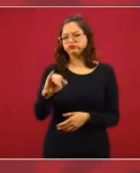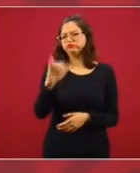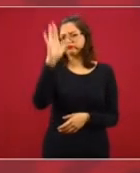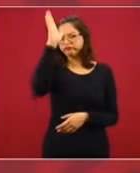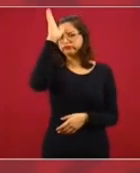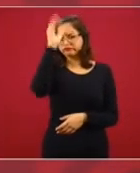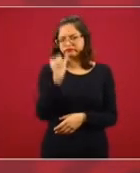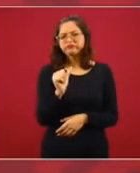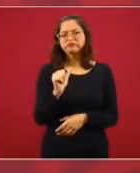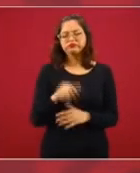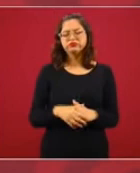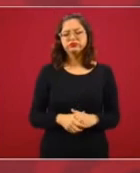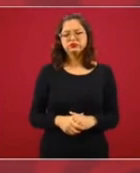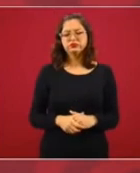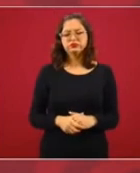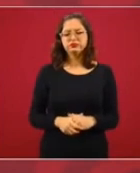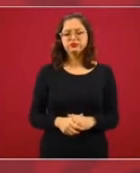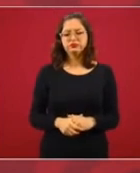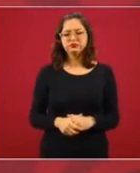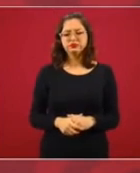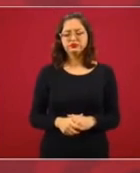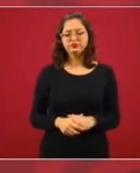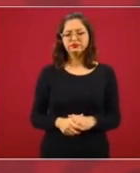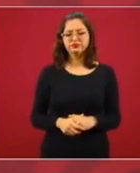está totalmente de acuerdo.